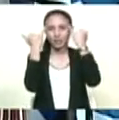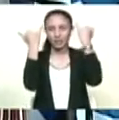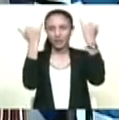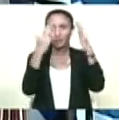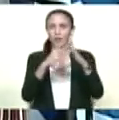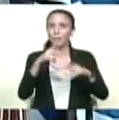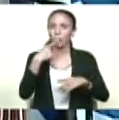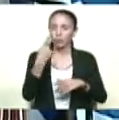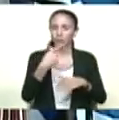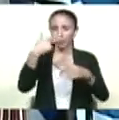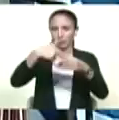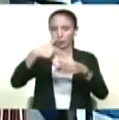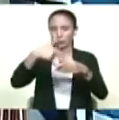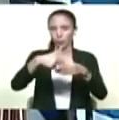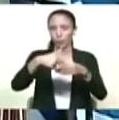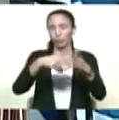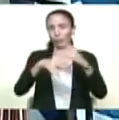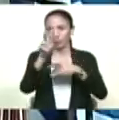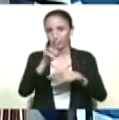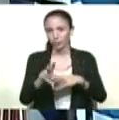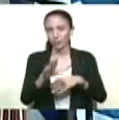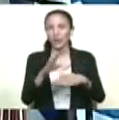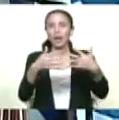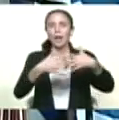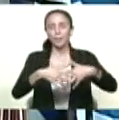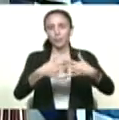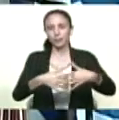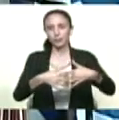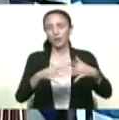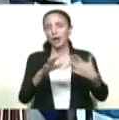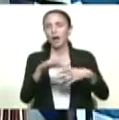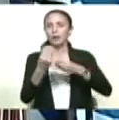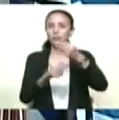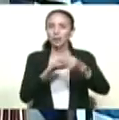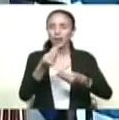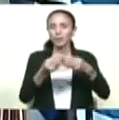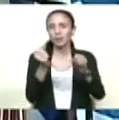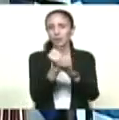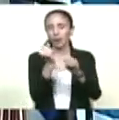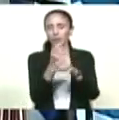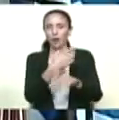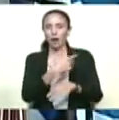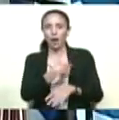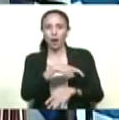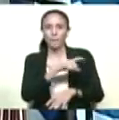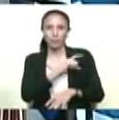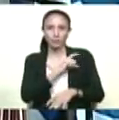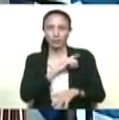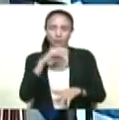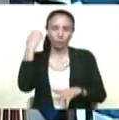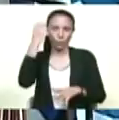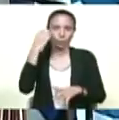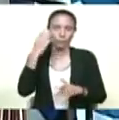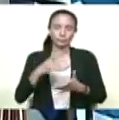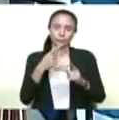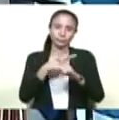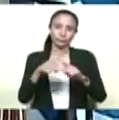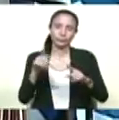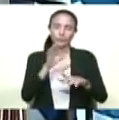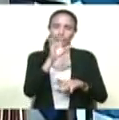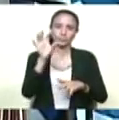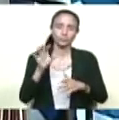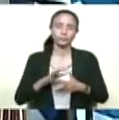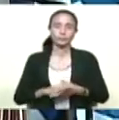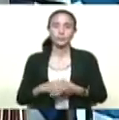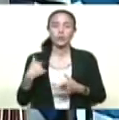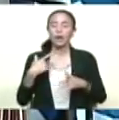filial de petróleos de venezuela europa con el objeto de fiscalizar eficientemente